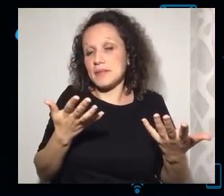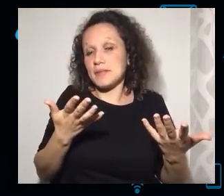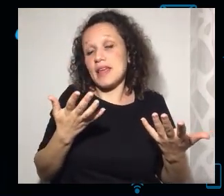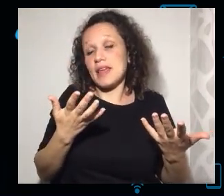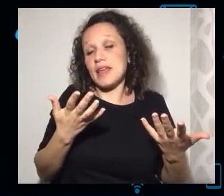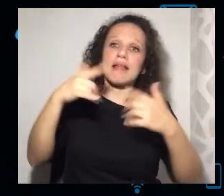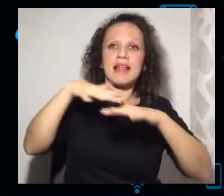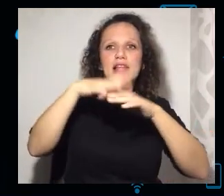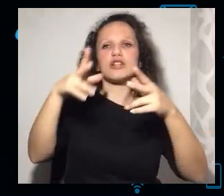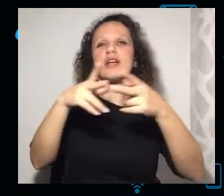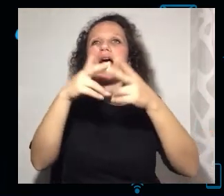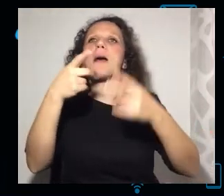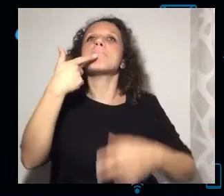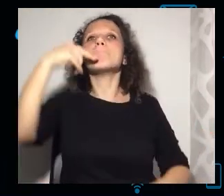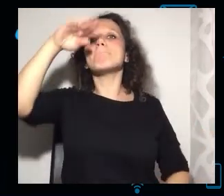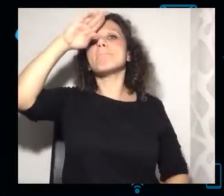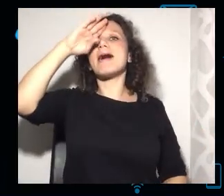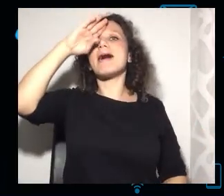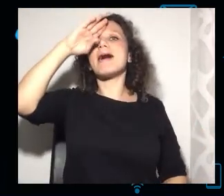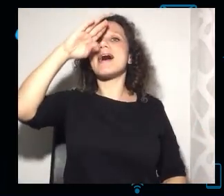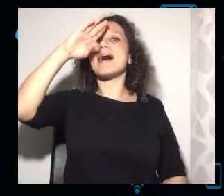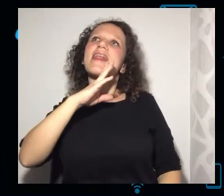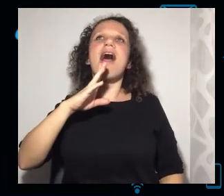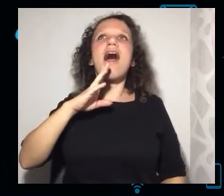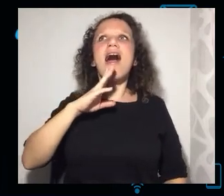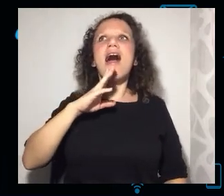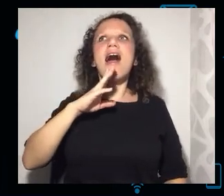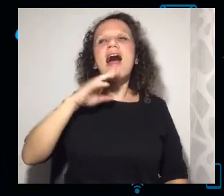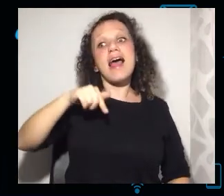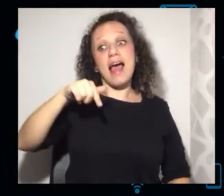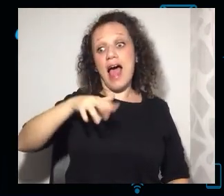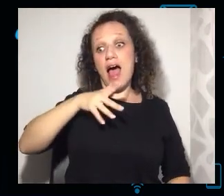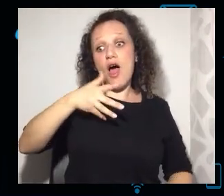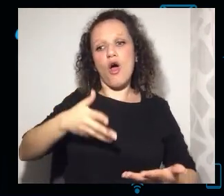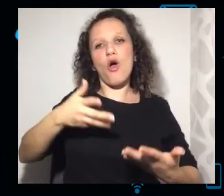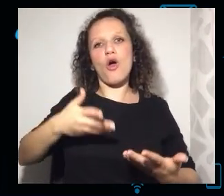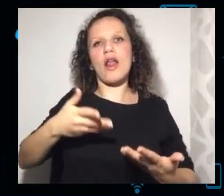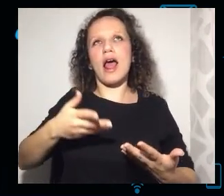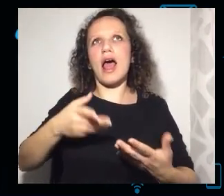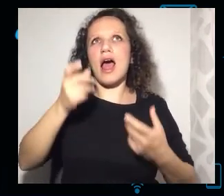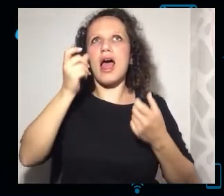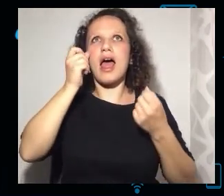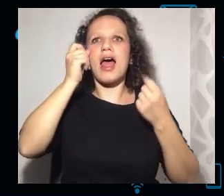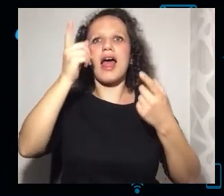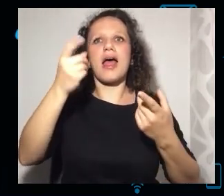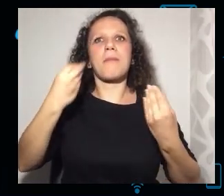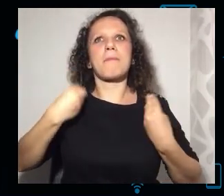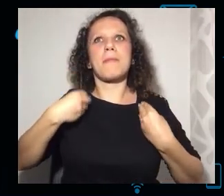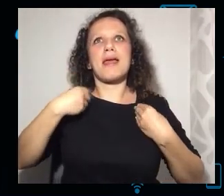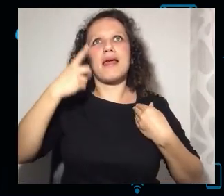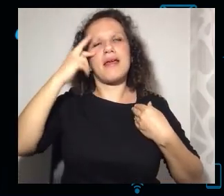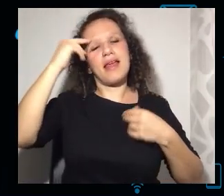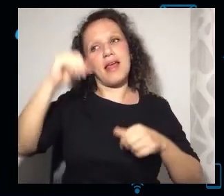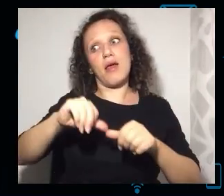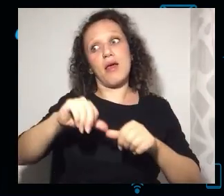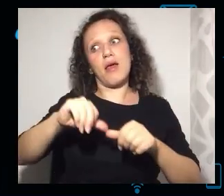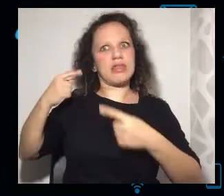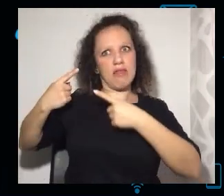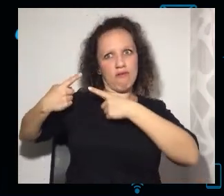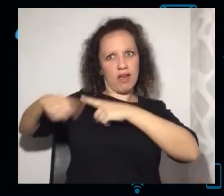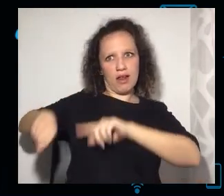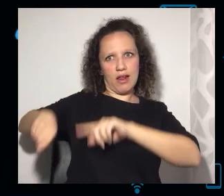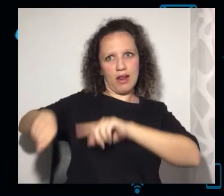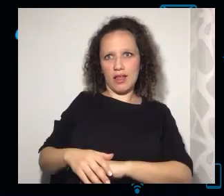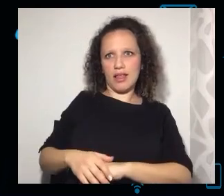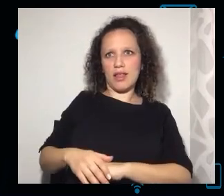las redes no la paternidad la maternidad hoy se vive de una manera distinta ya veces más consciente de cuando quizá porque